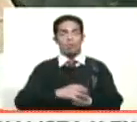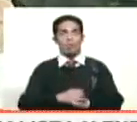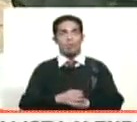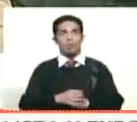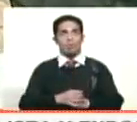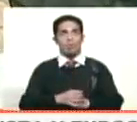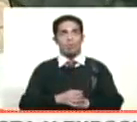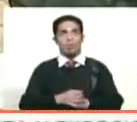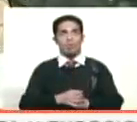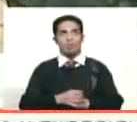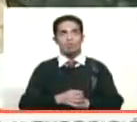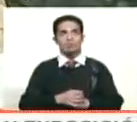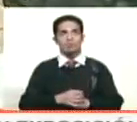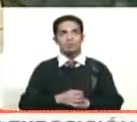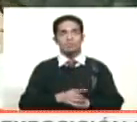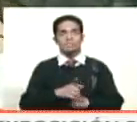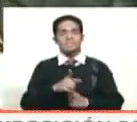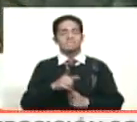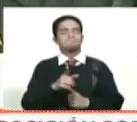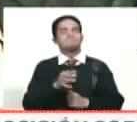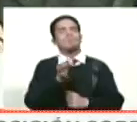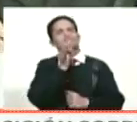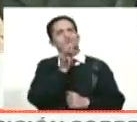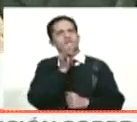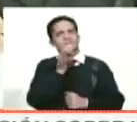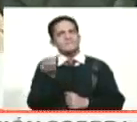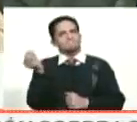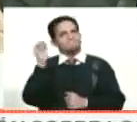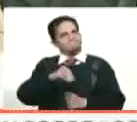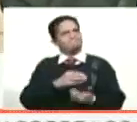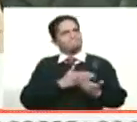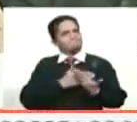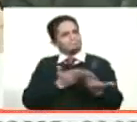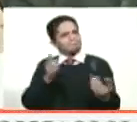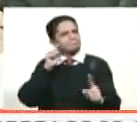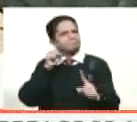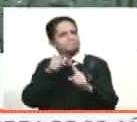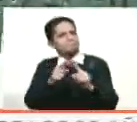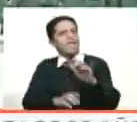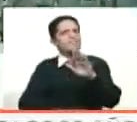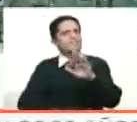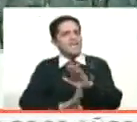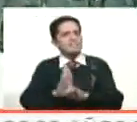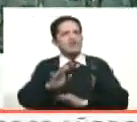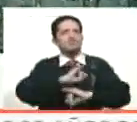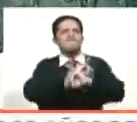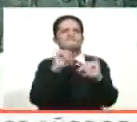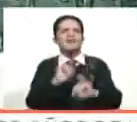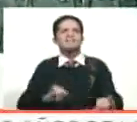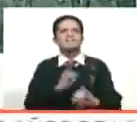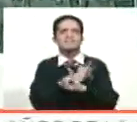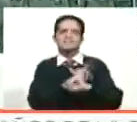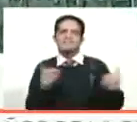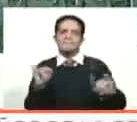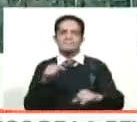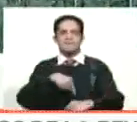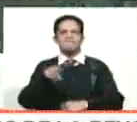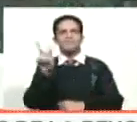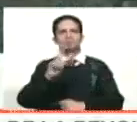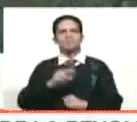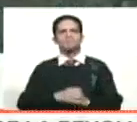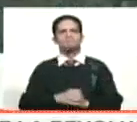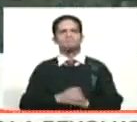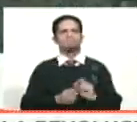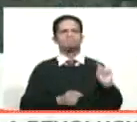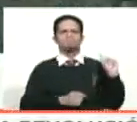que tanto le toca dar todavía para el desarrollo, la felicidad y la independencia de nuestro país. Hoy hemos venido